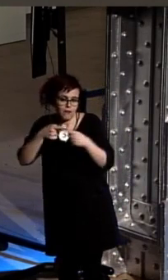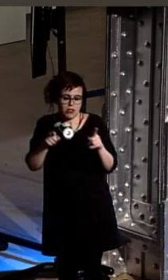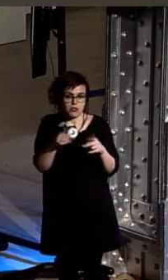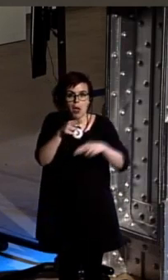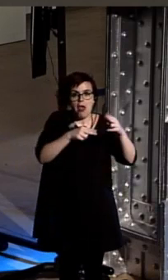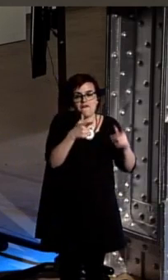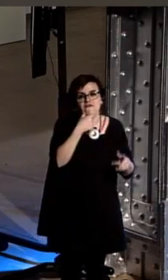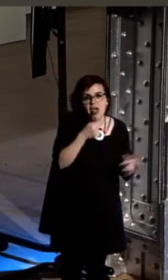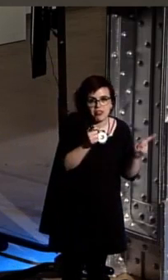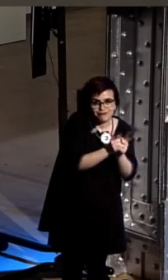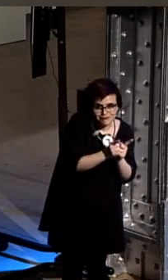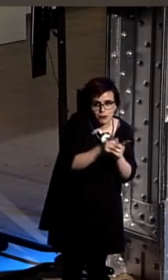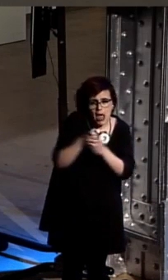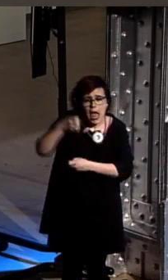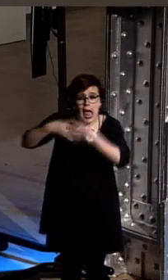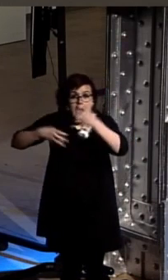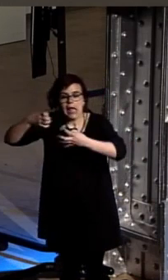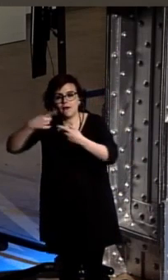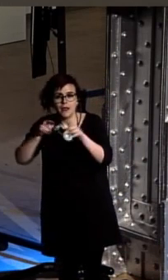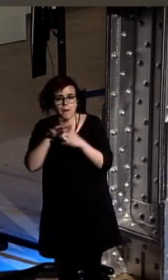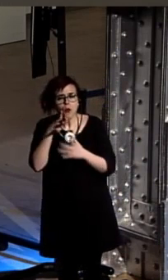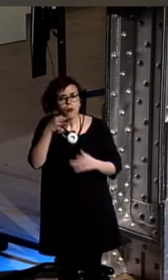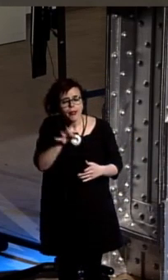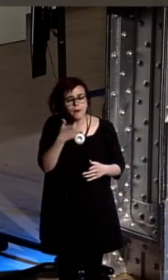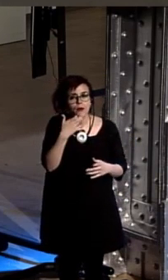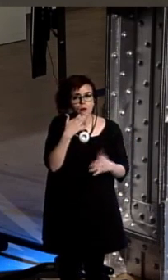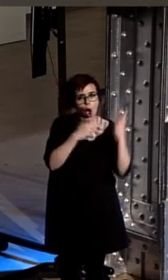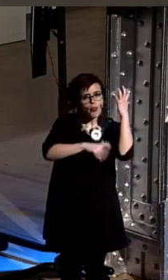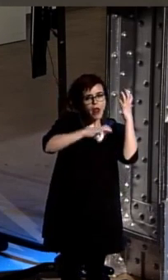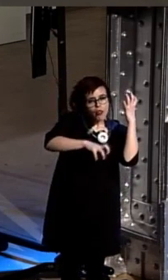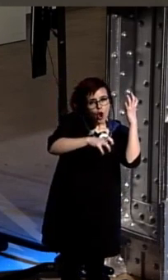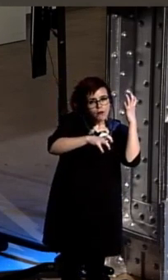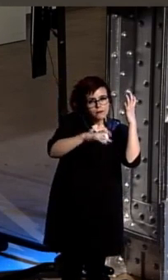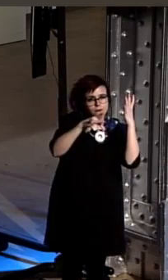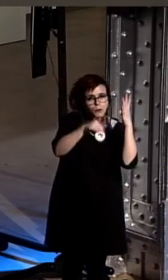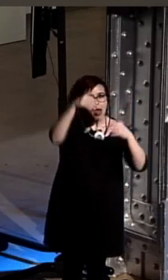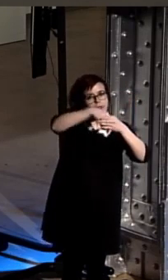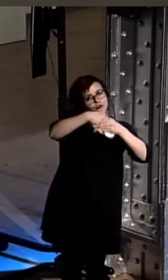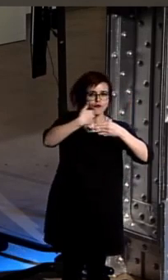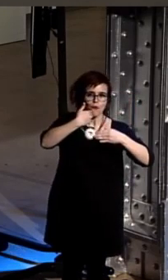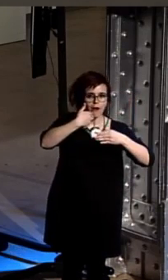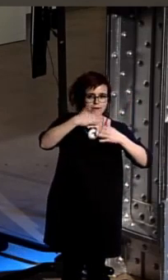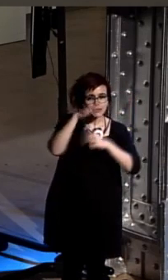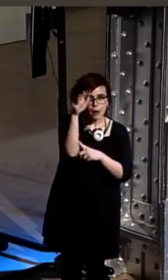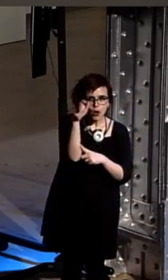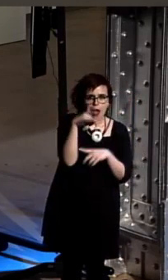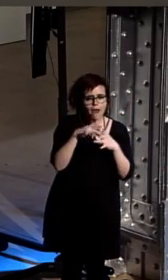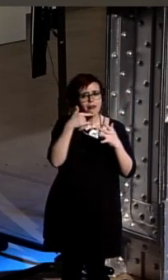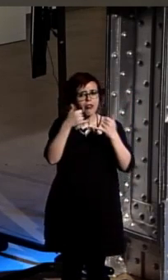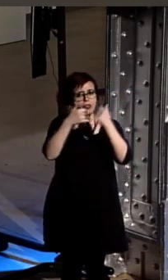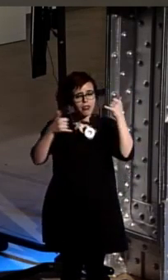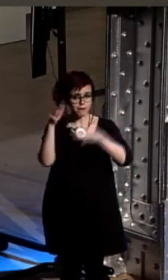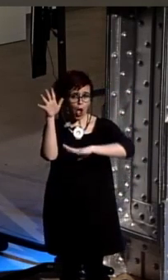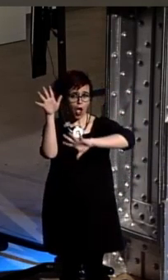algún momento, lo que es seguro que va a pasar es que va a haber computadoras basadas en neuronas. Otra vez, esas computadoras, de hecho ya las hay. Es decir, ya hay